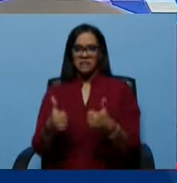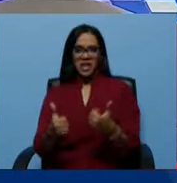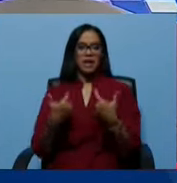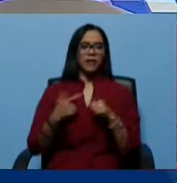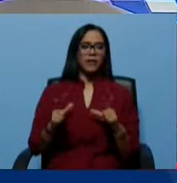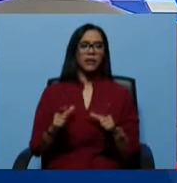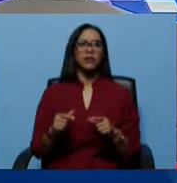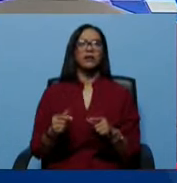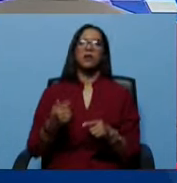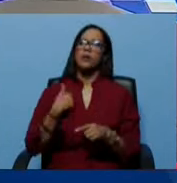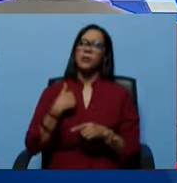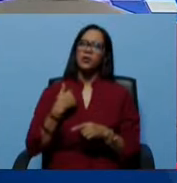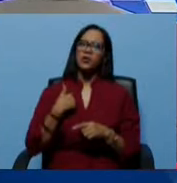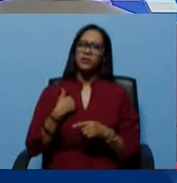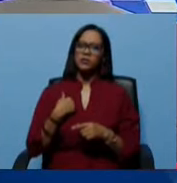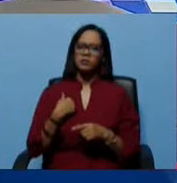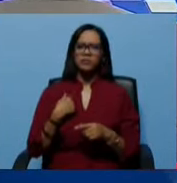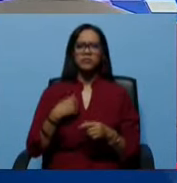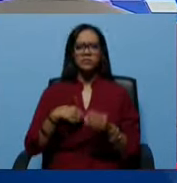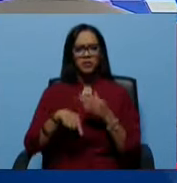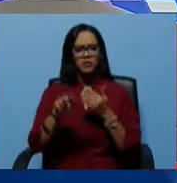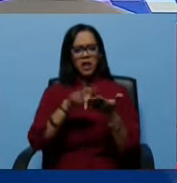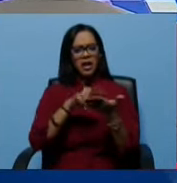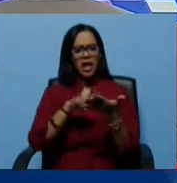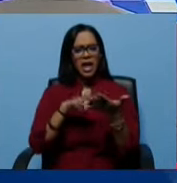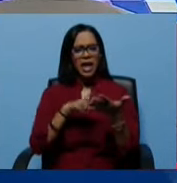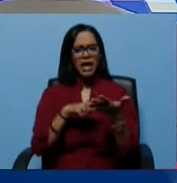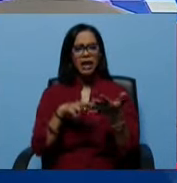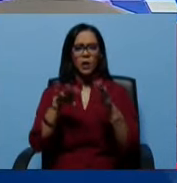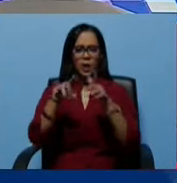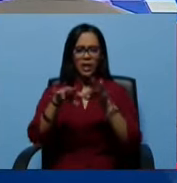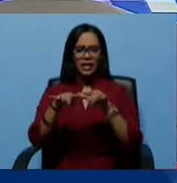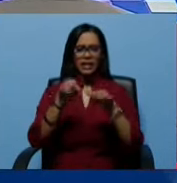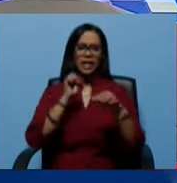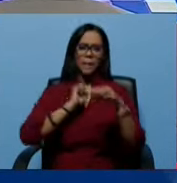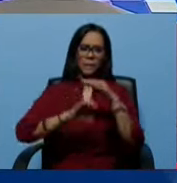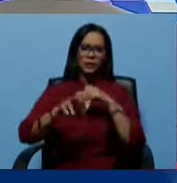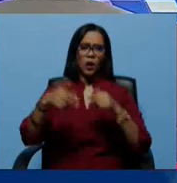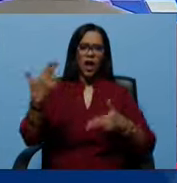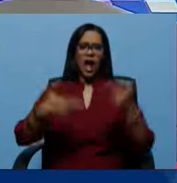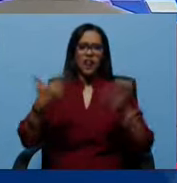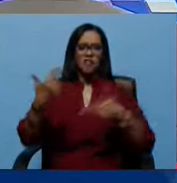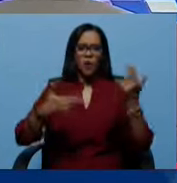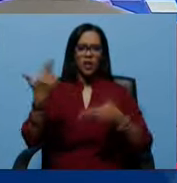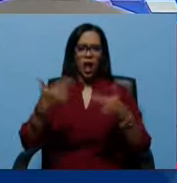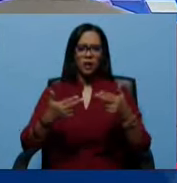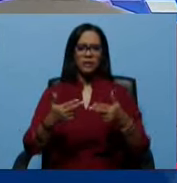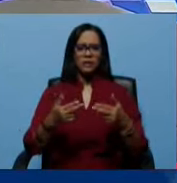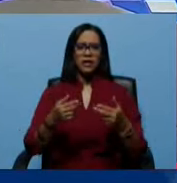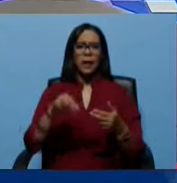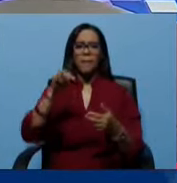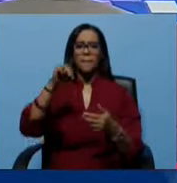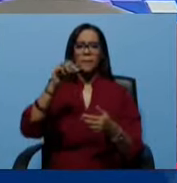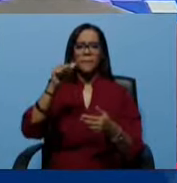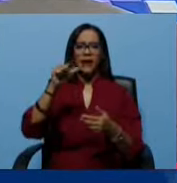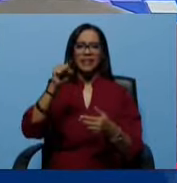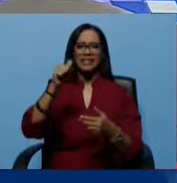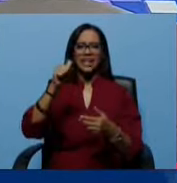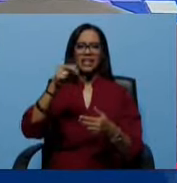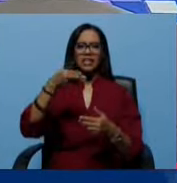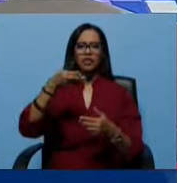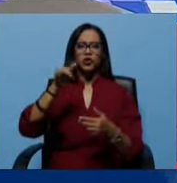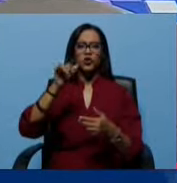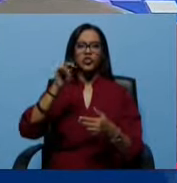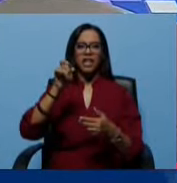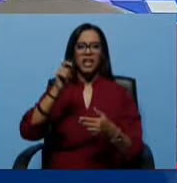Pero yo me puse a leer los escritos que metió el Estado de California, que que metió Massachusetts. Varios escritos. Yo me pongo